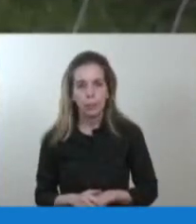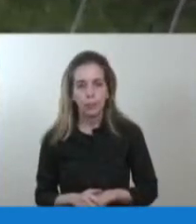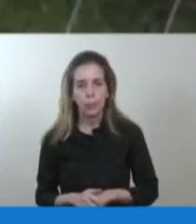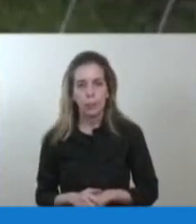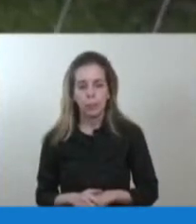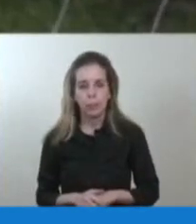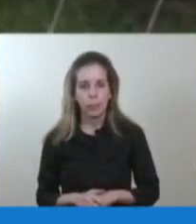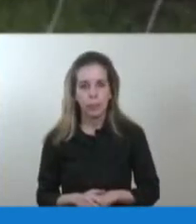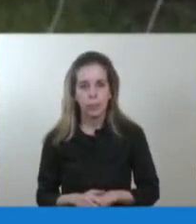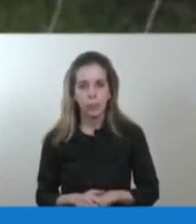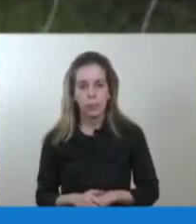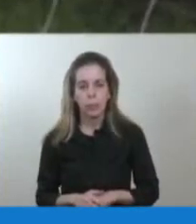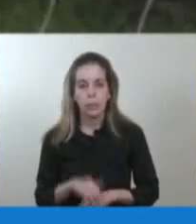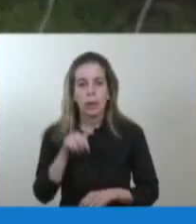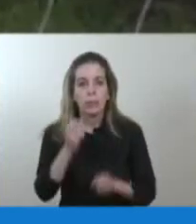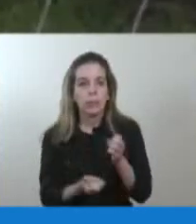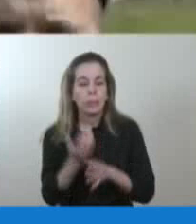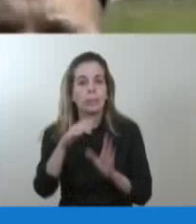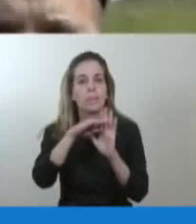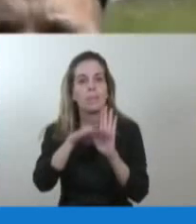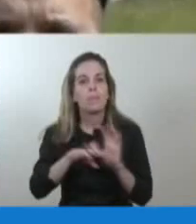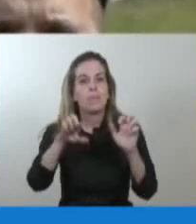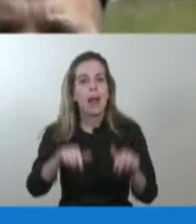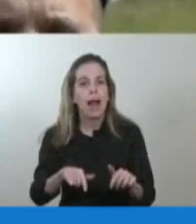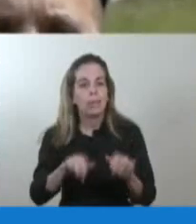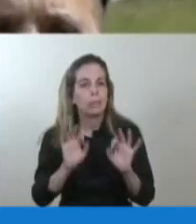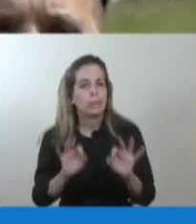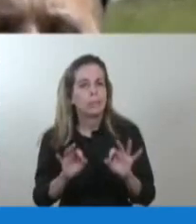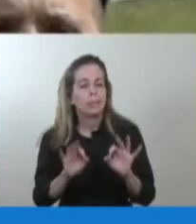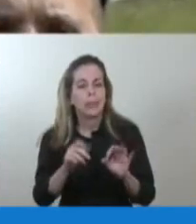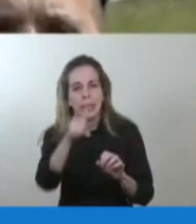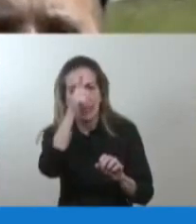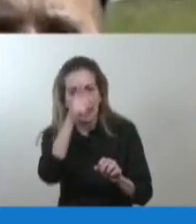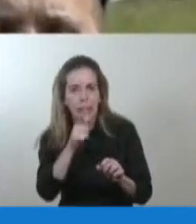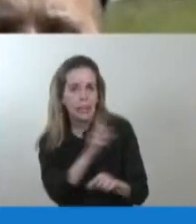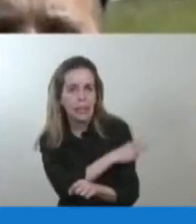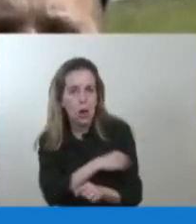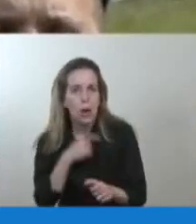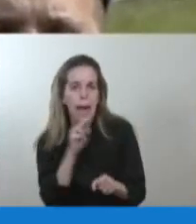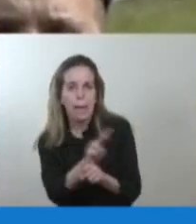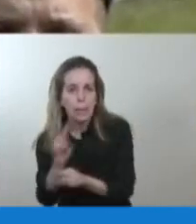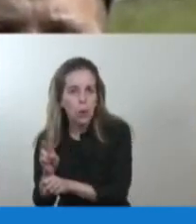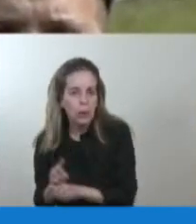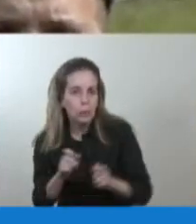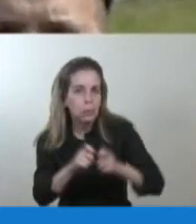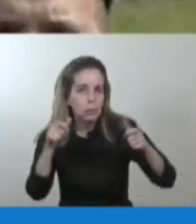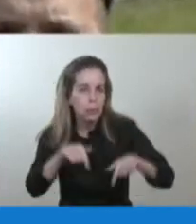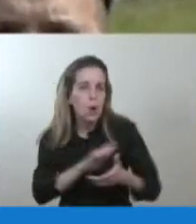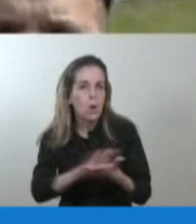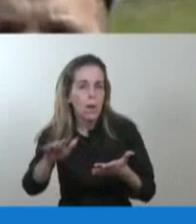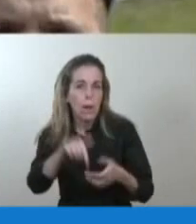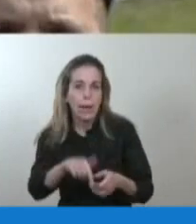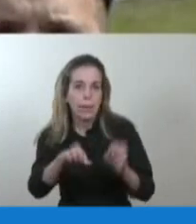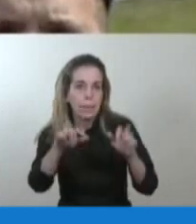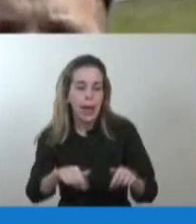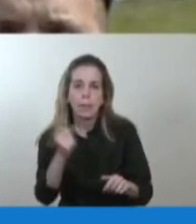este plan integral de seguridad es realmente muy importante